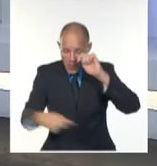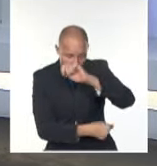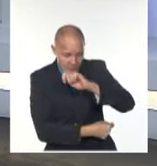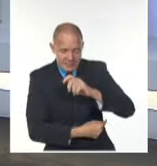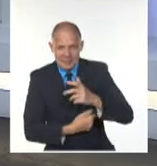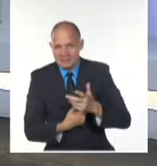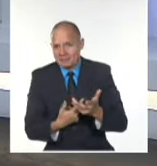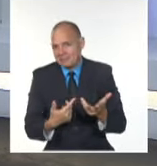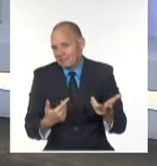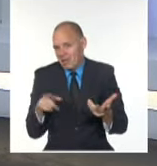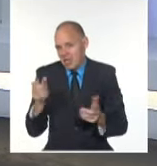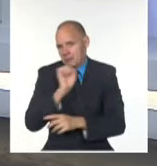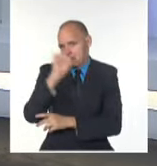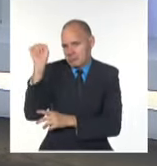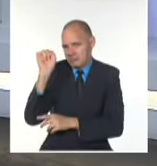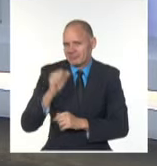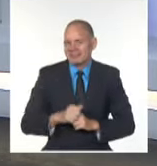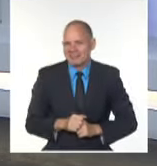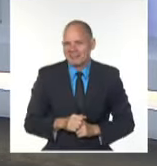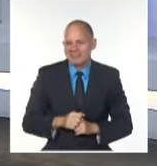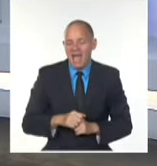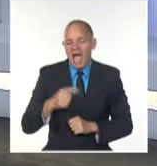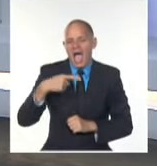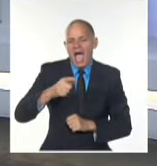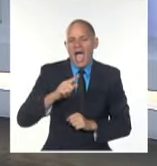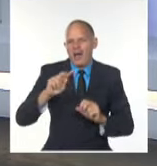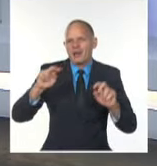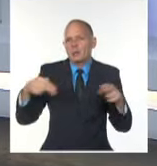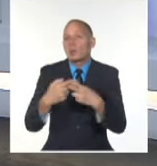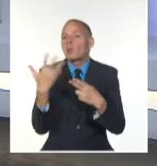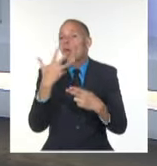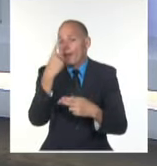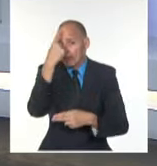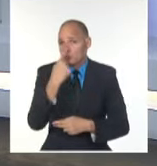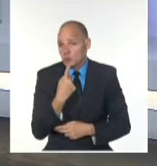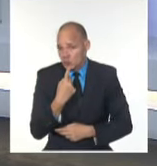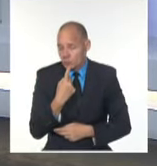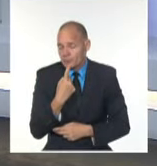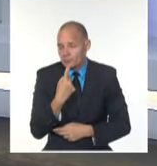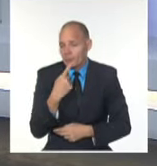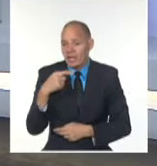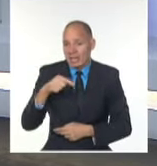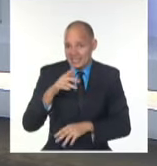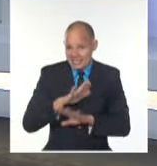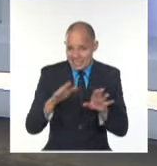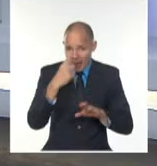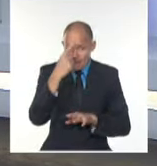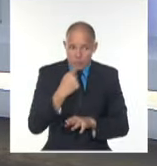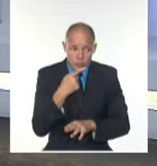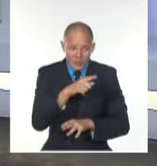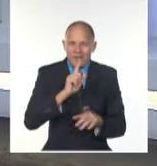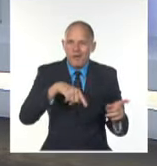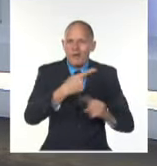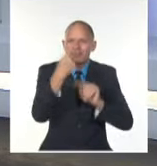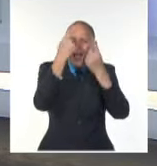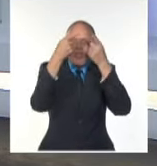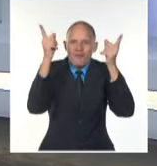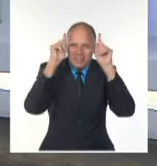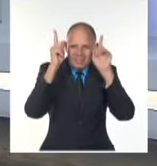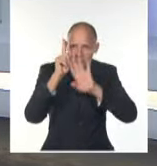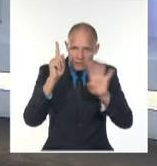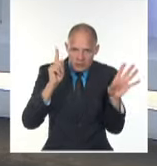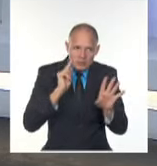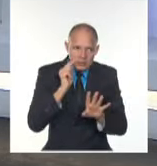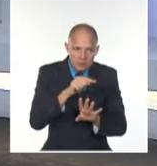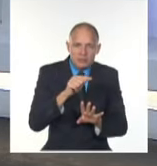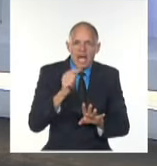el triunfo a los galos. Su rival en cuartos de final será Portugal, que tuvo hoy que llegar a la tanda de penales para derrotar a Eslovenia. En esa instancia, el portero Diego Costa